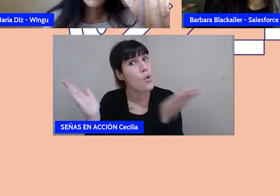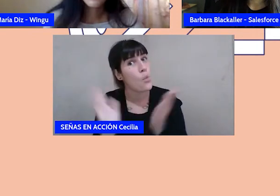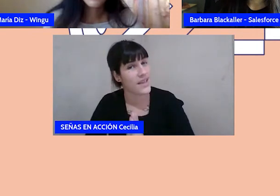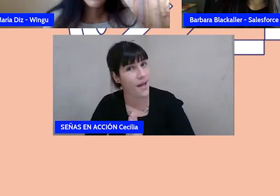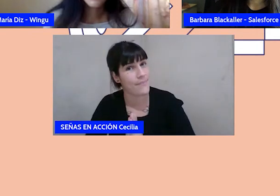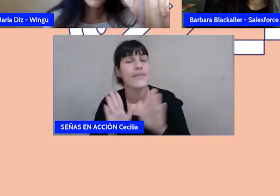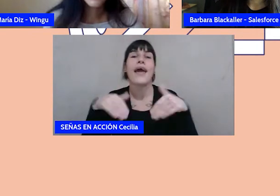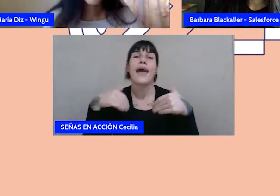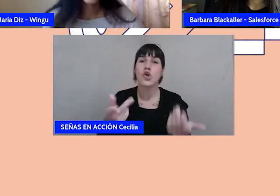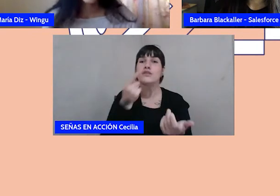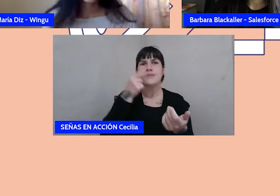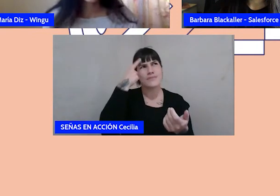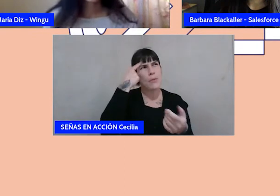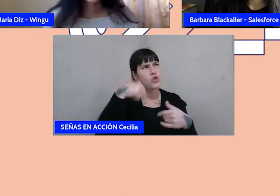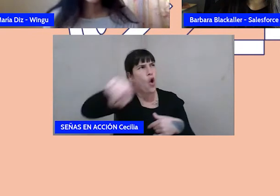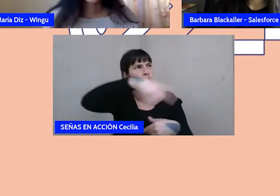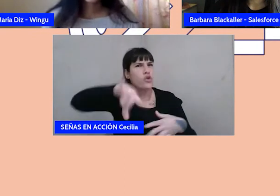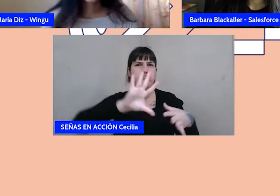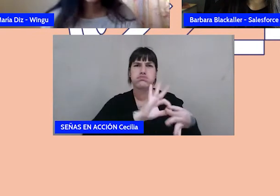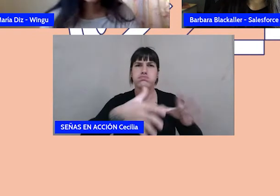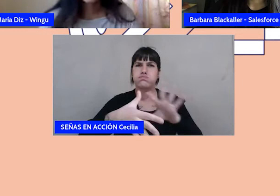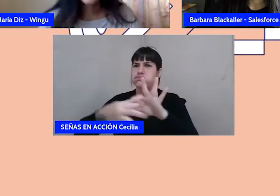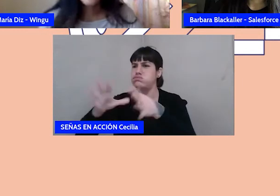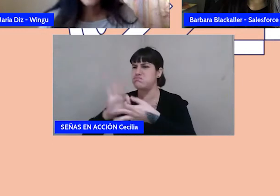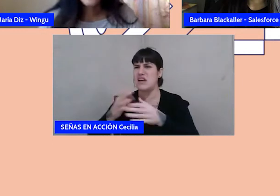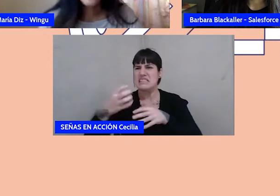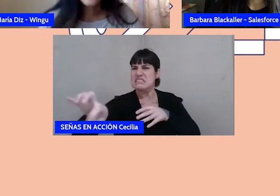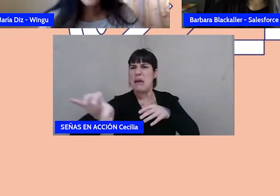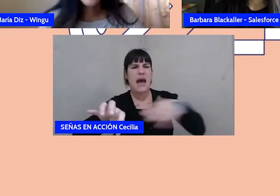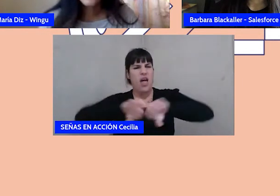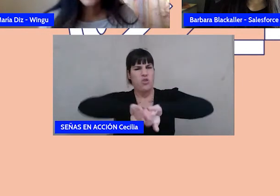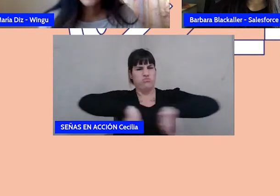todo esto está interconectado y que no podemos disociar una cosa de la otra,